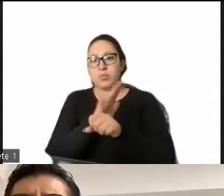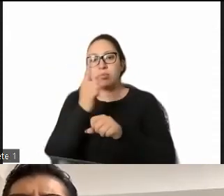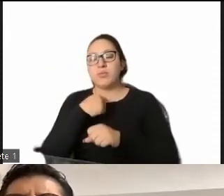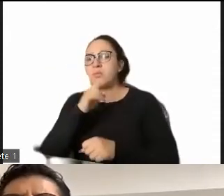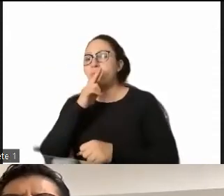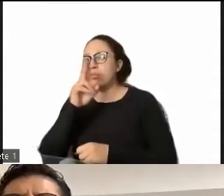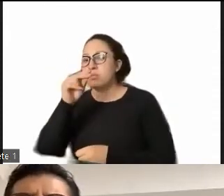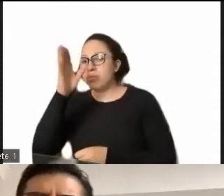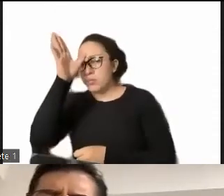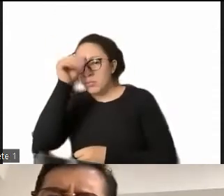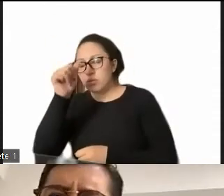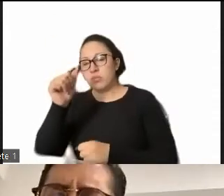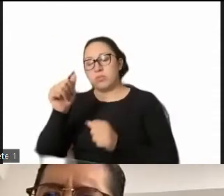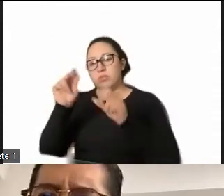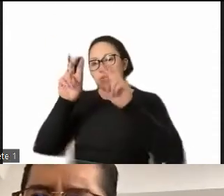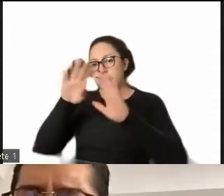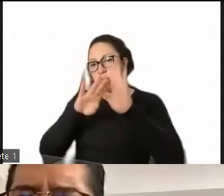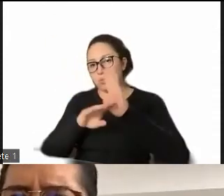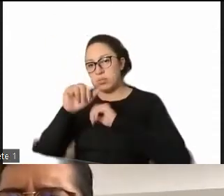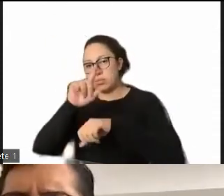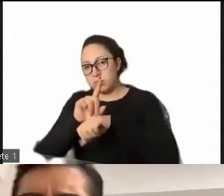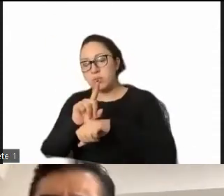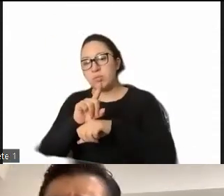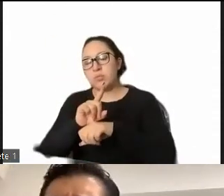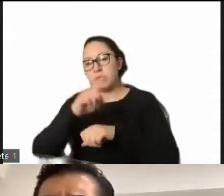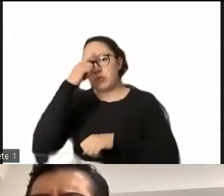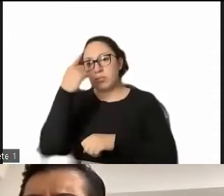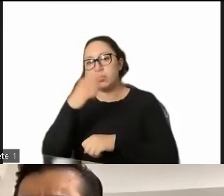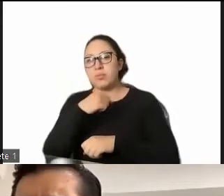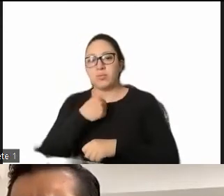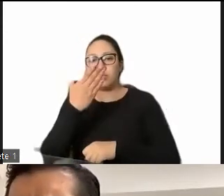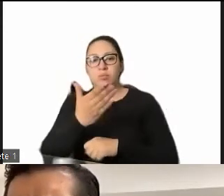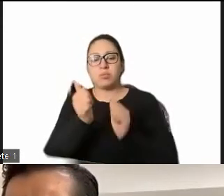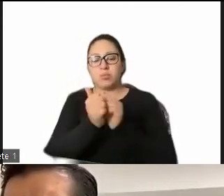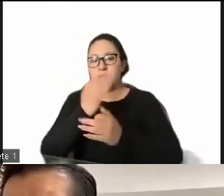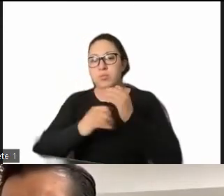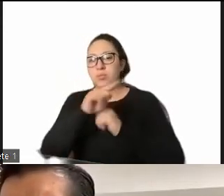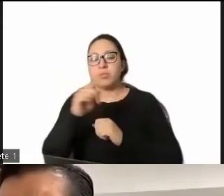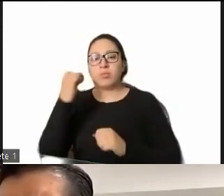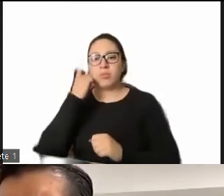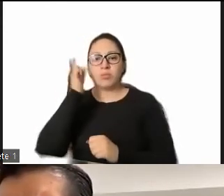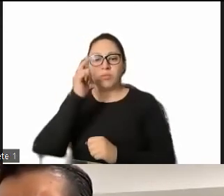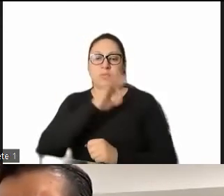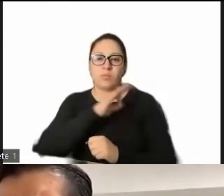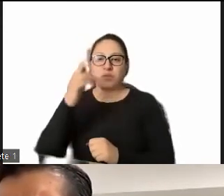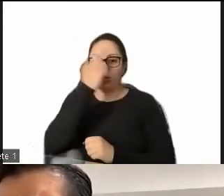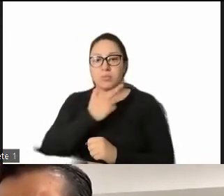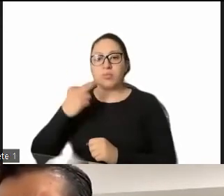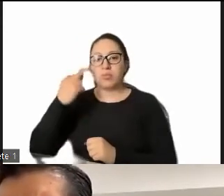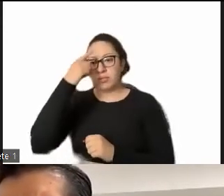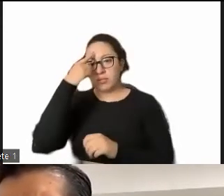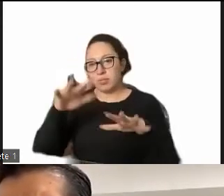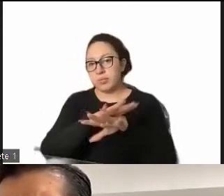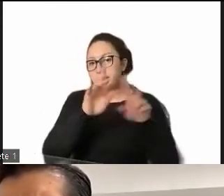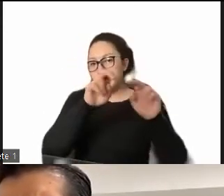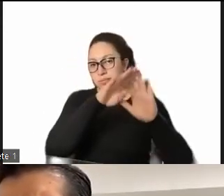contra, con el objetivo de hacer una atenta solicitud a las y los integrantes de esta comisión.